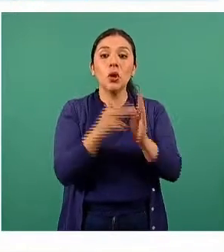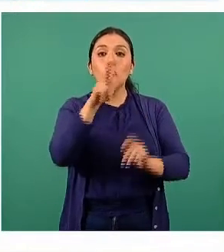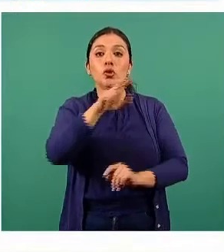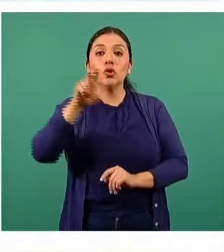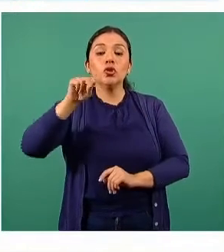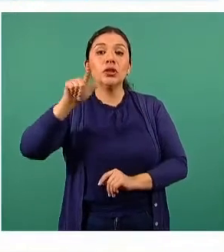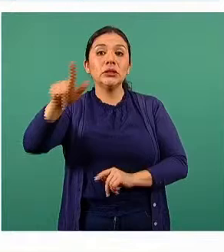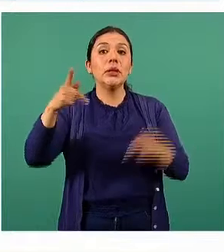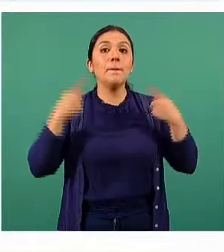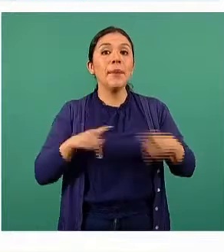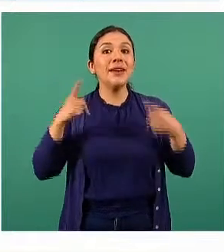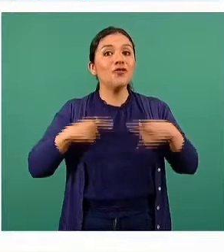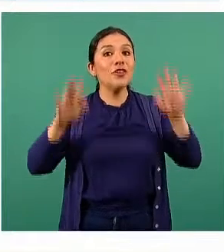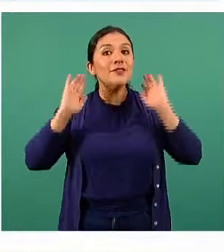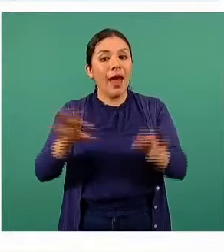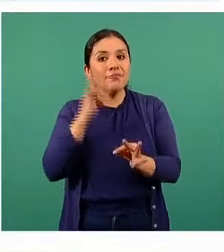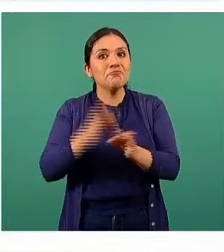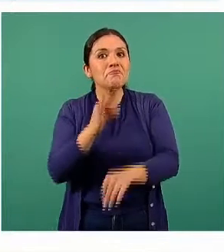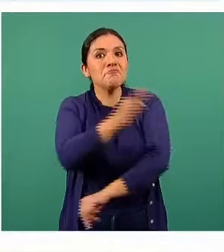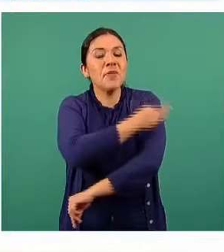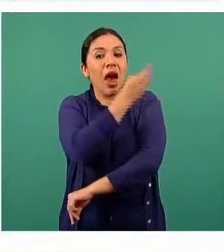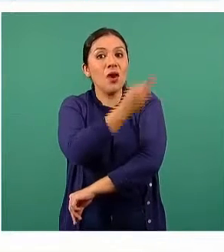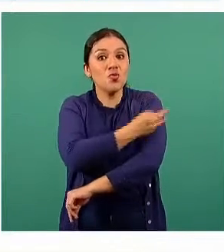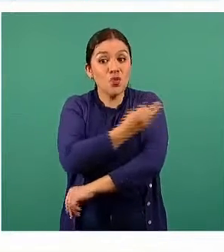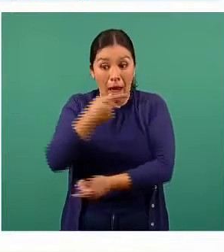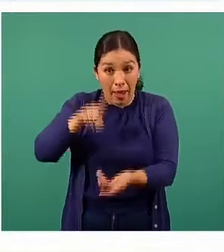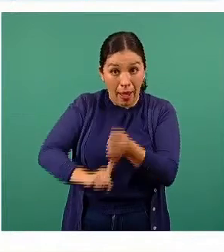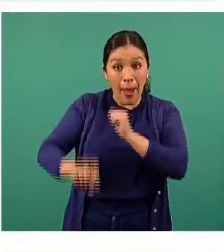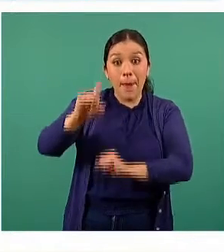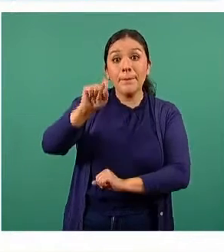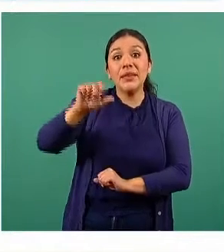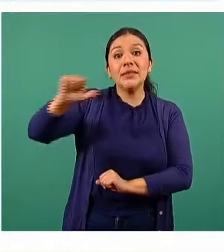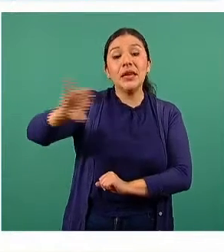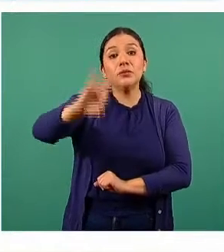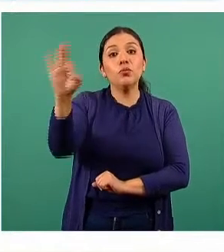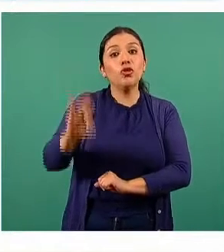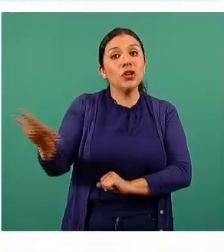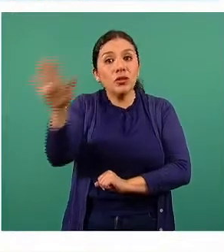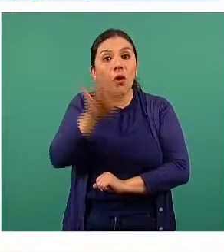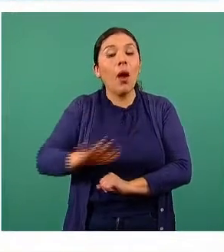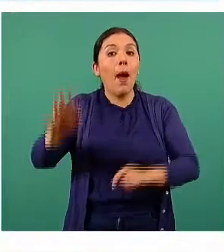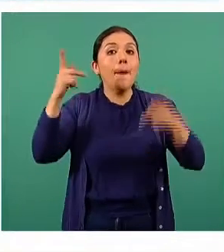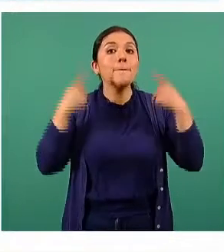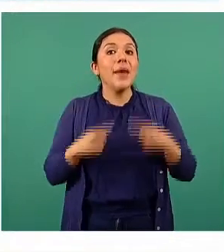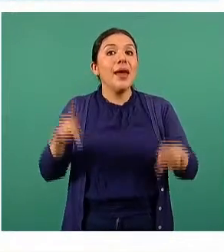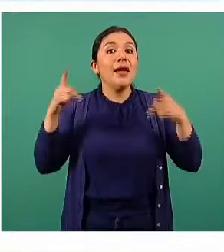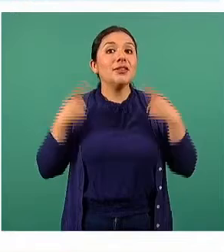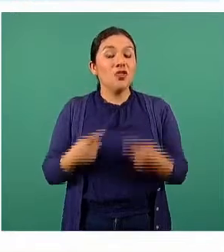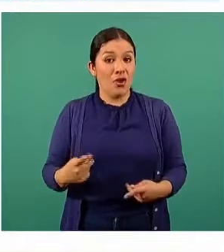23.200.887 ya personas vacunadas, que representan a su vez el 26% de ese universo